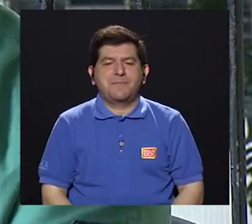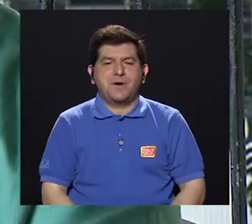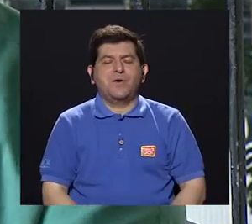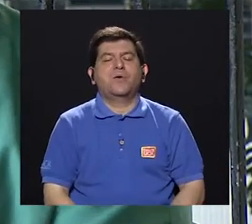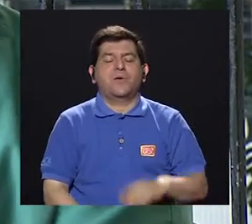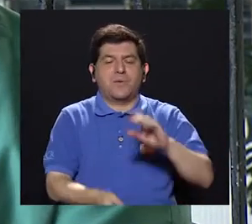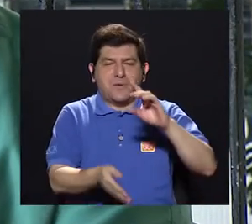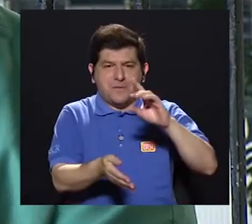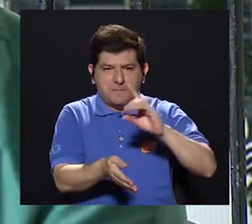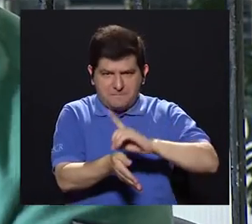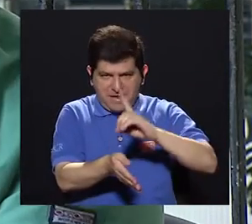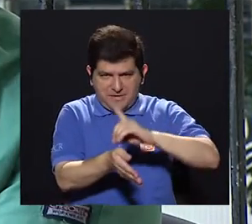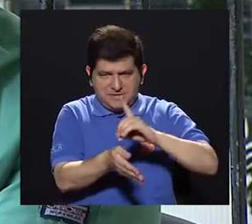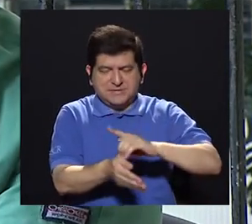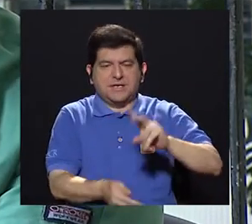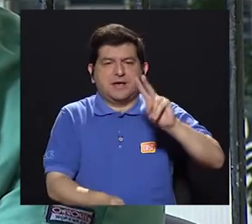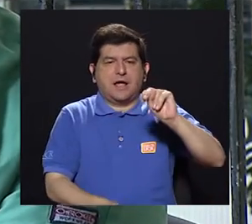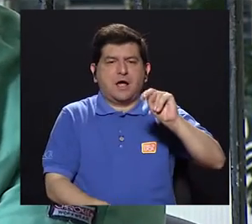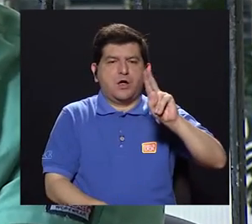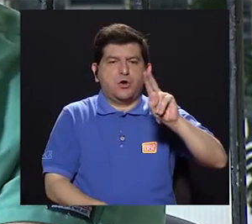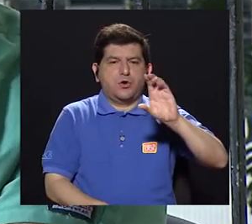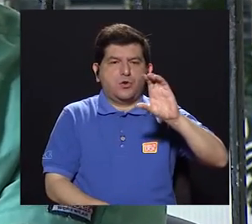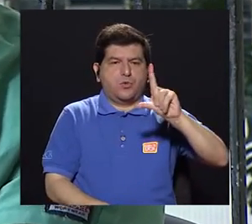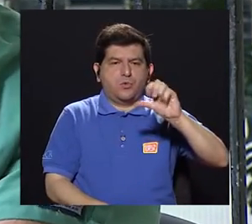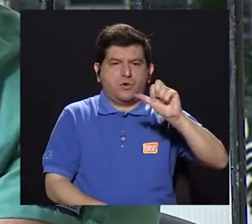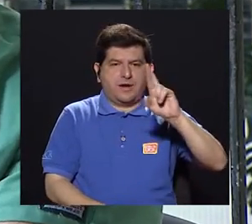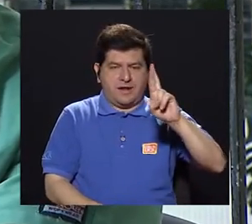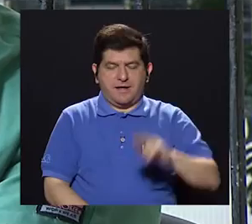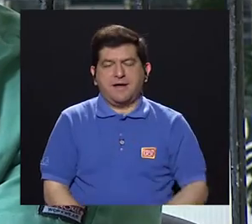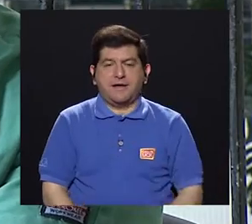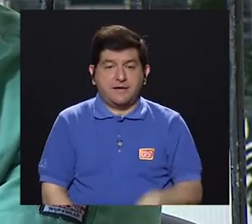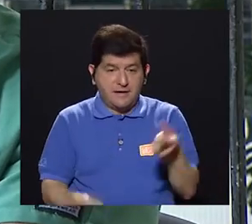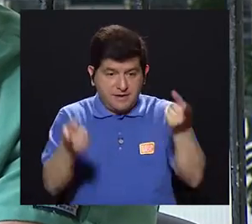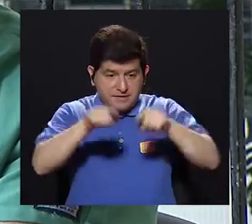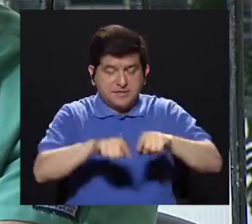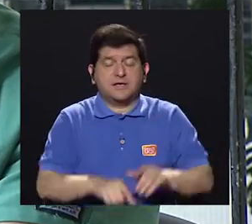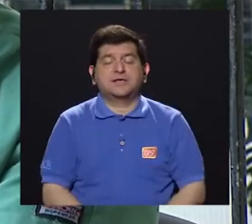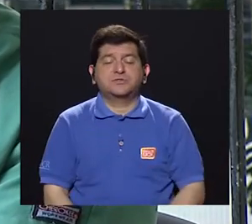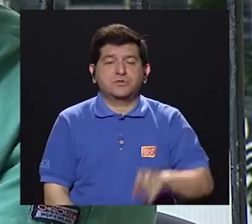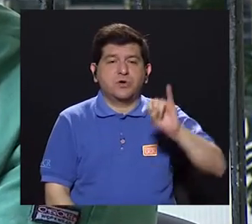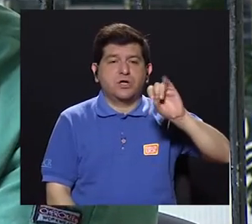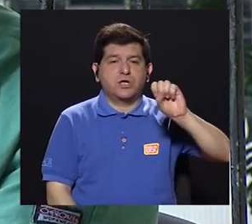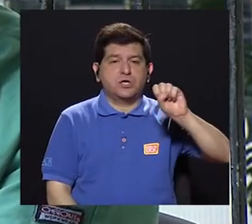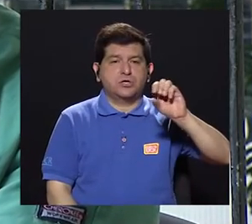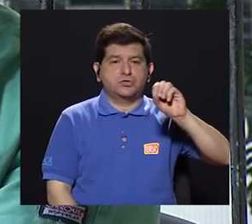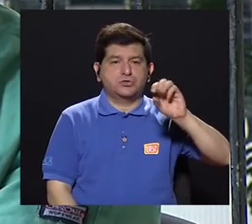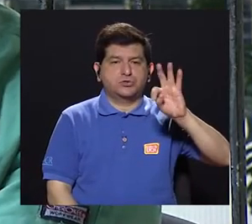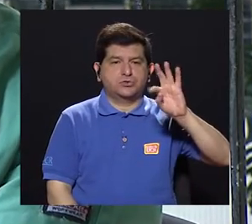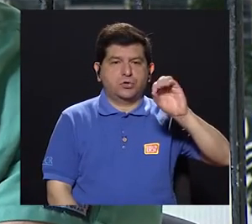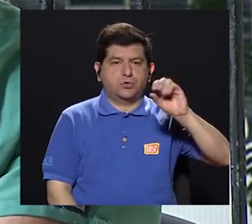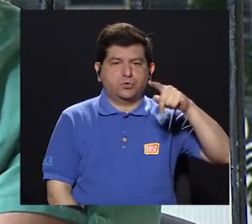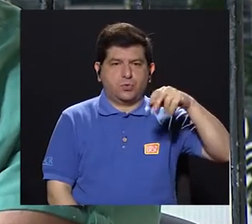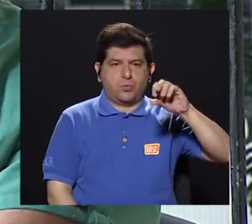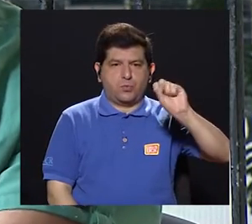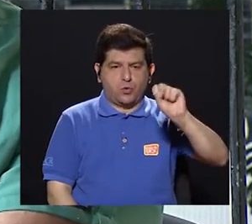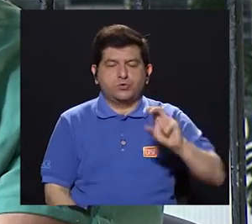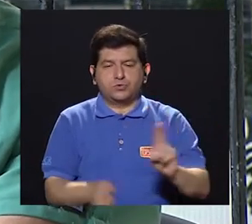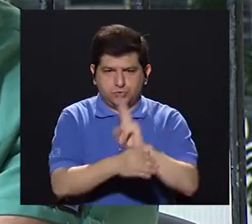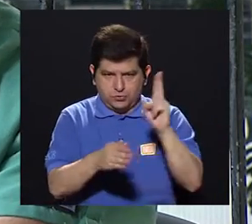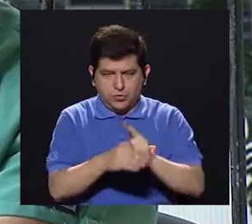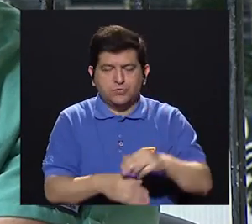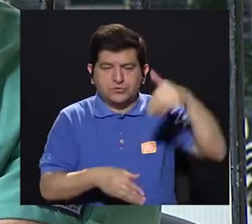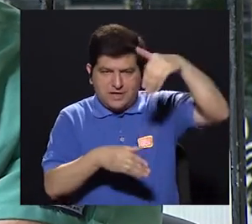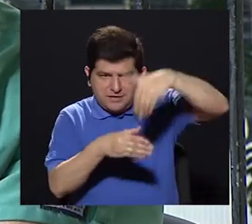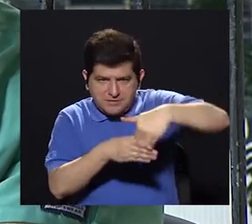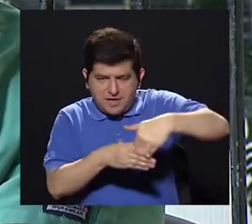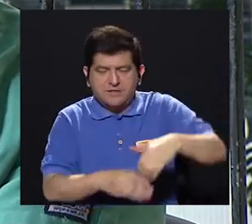nuclear. En medicina nuclear se utilizan las fuentes radioactivas, que son los isótopos radioactivos. Se